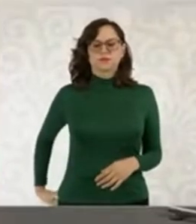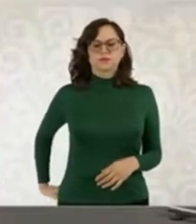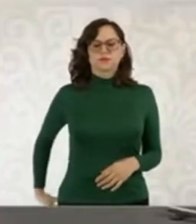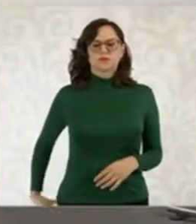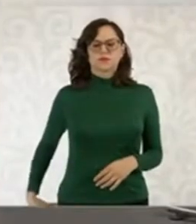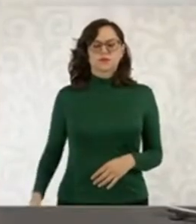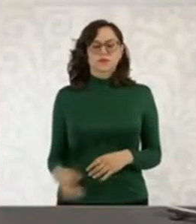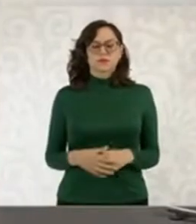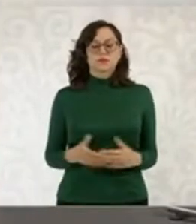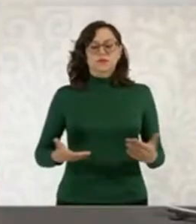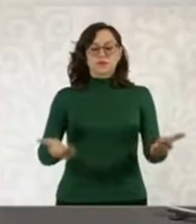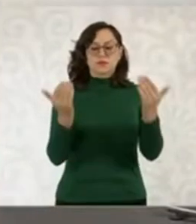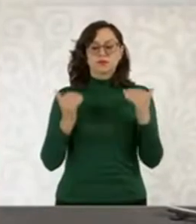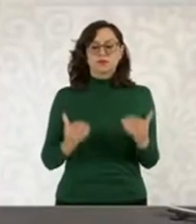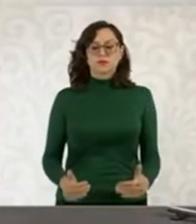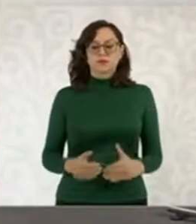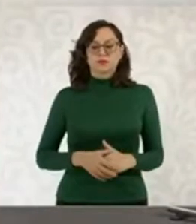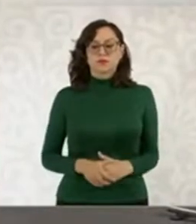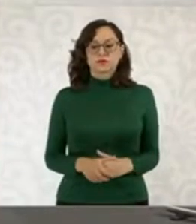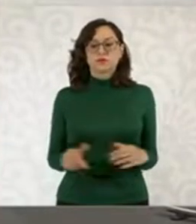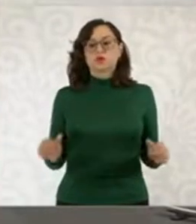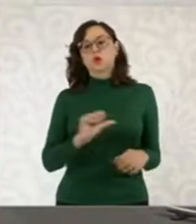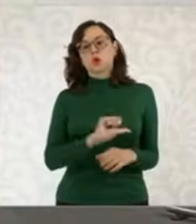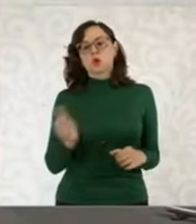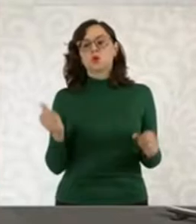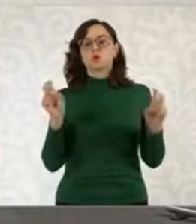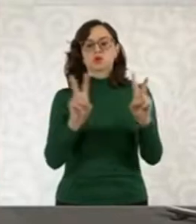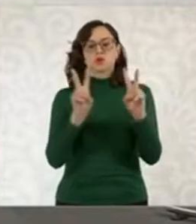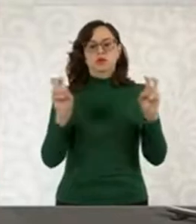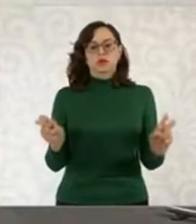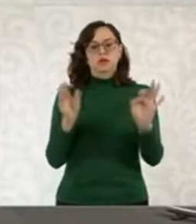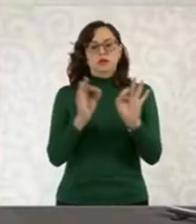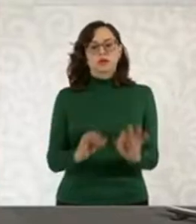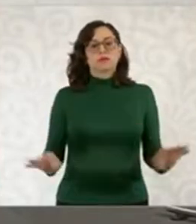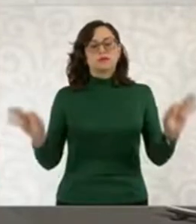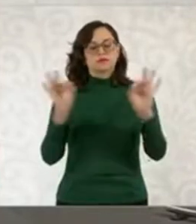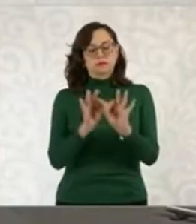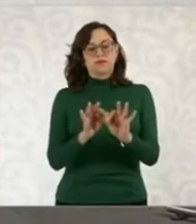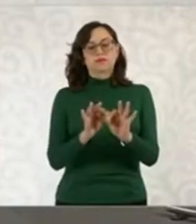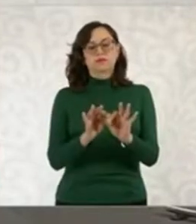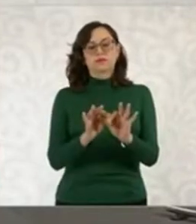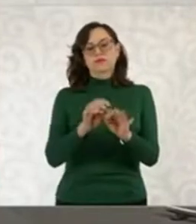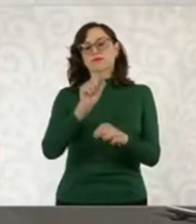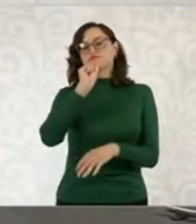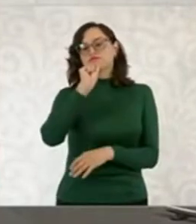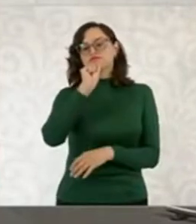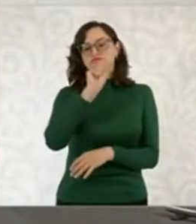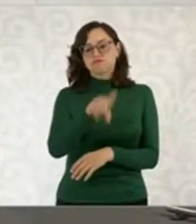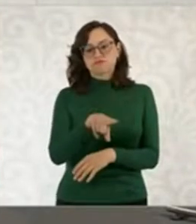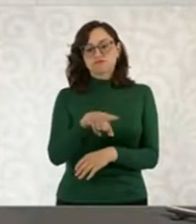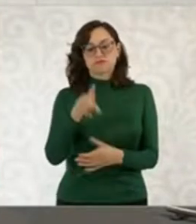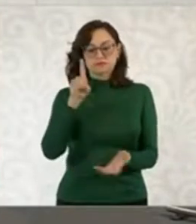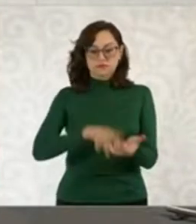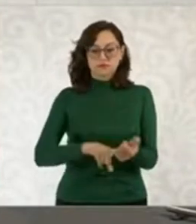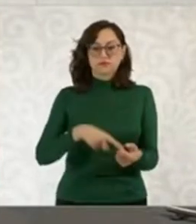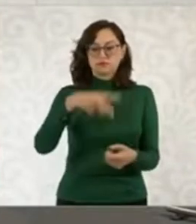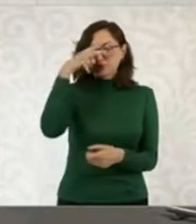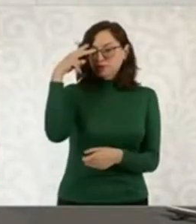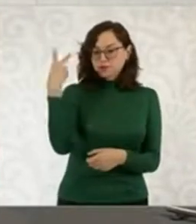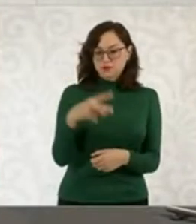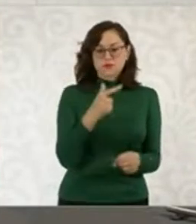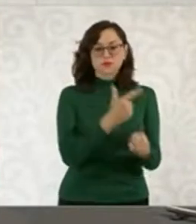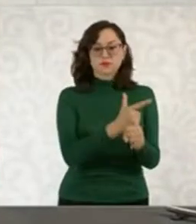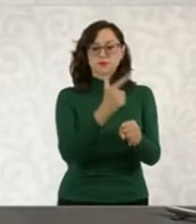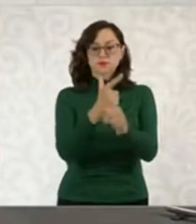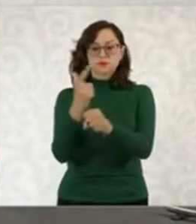por favor. Bueno, y un tema adicional, perdón, que también hemos visto en nuestro país, de todos los